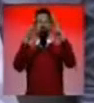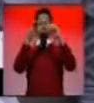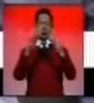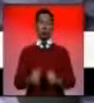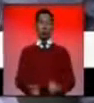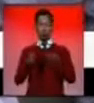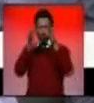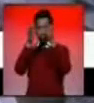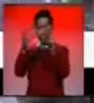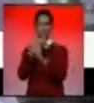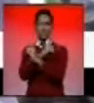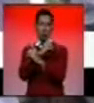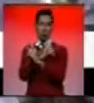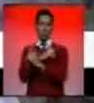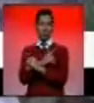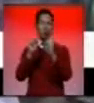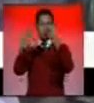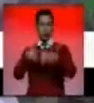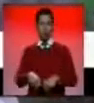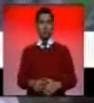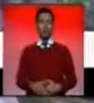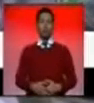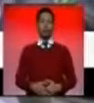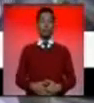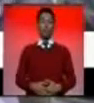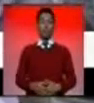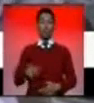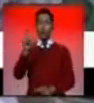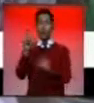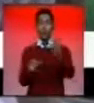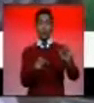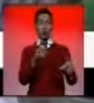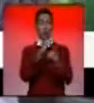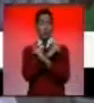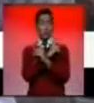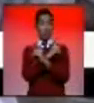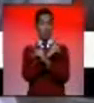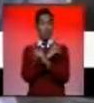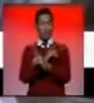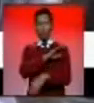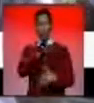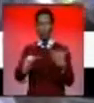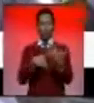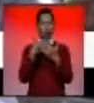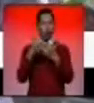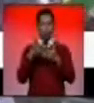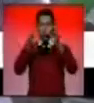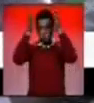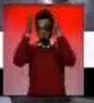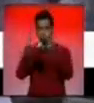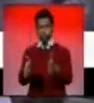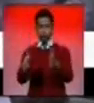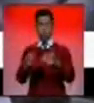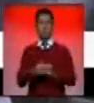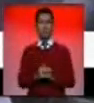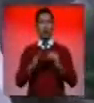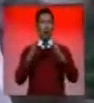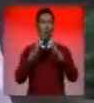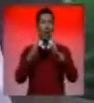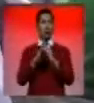personas con discapacidad de Atacames, de Esmeraldas y del Ecuador entero que no tengan